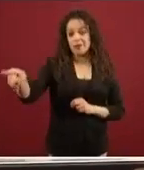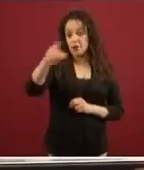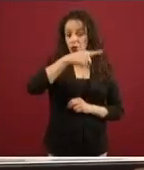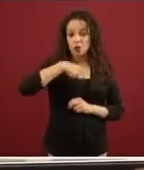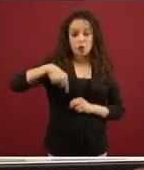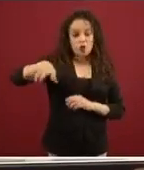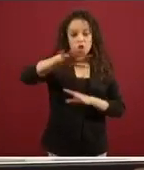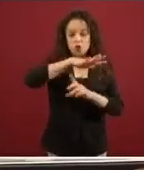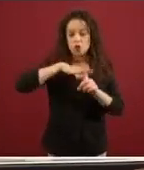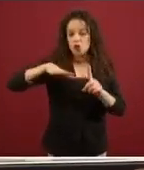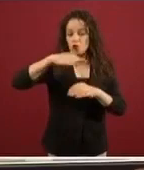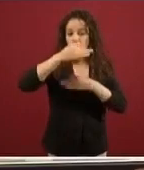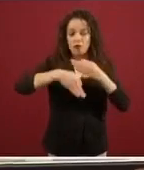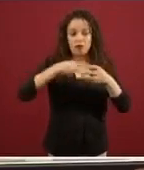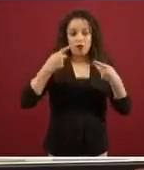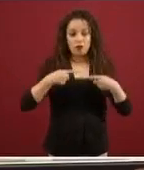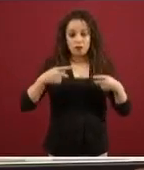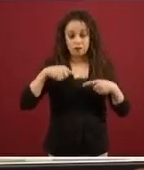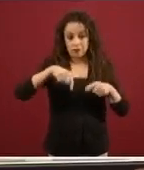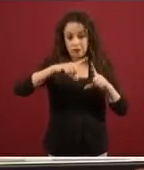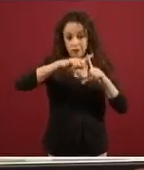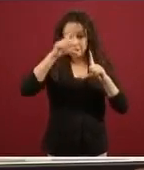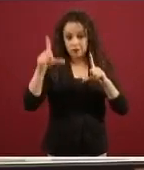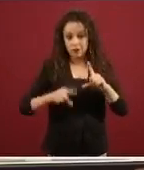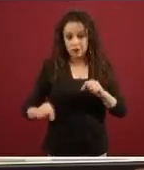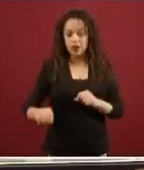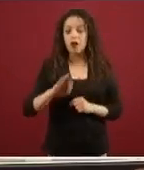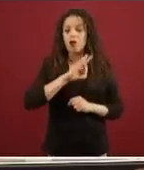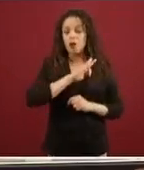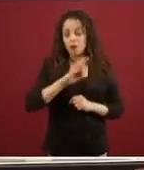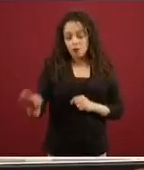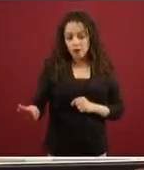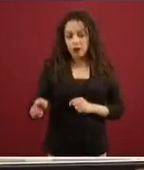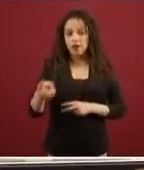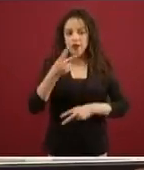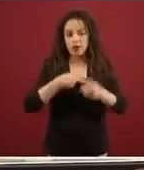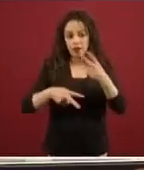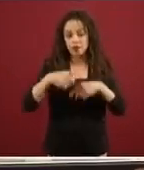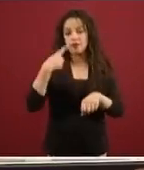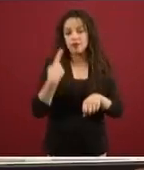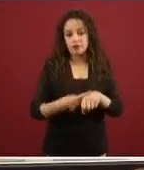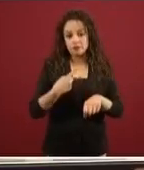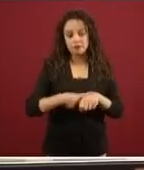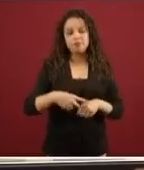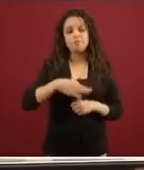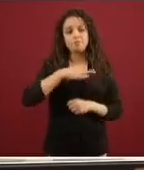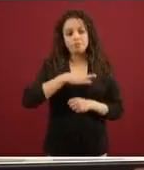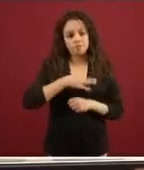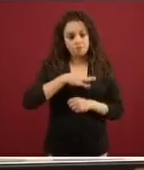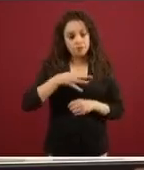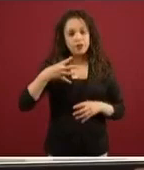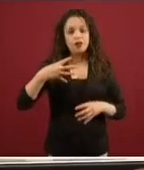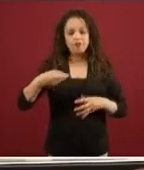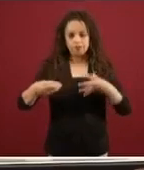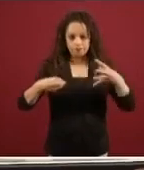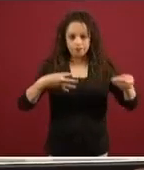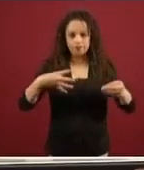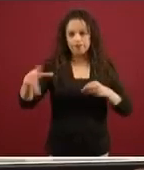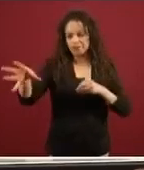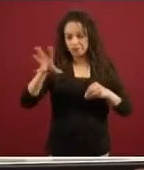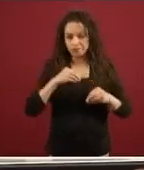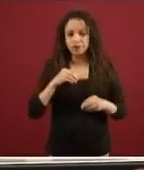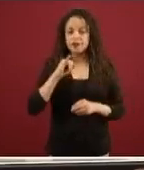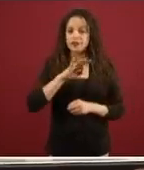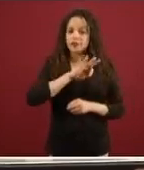y una probabilidad considerable de tener la infección, ser infectados, ser contagiados